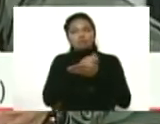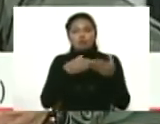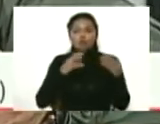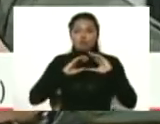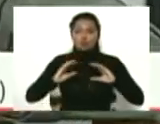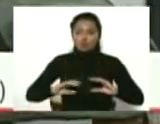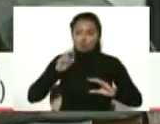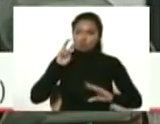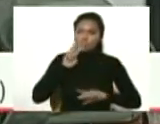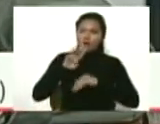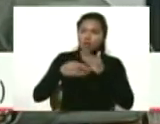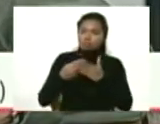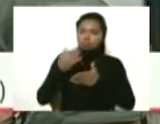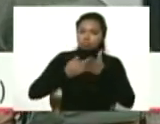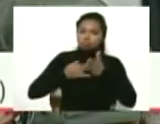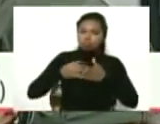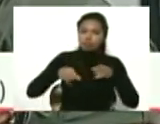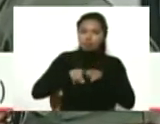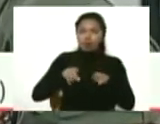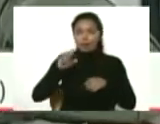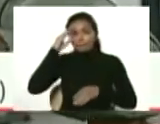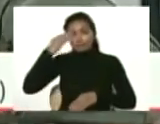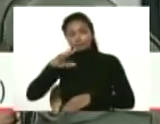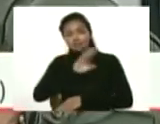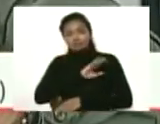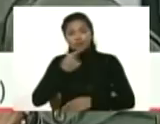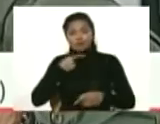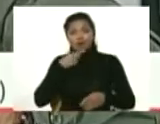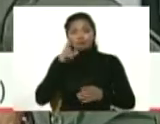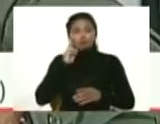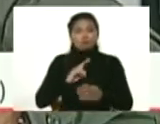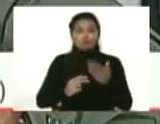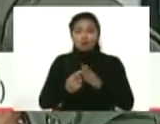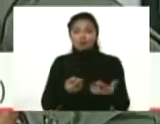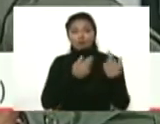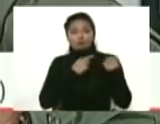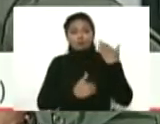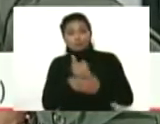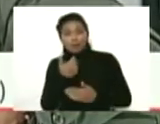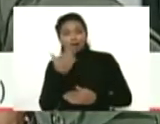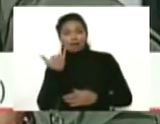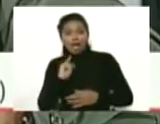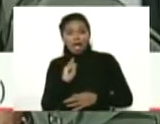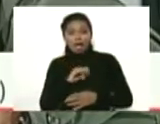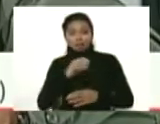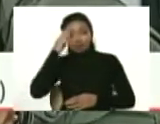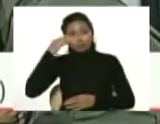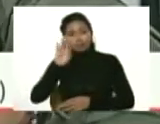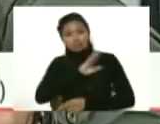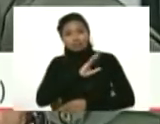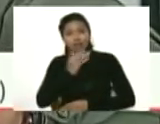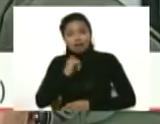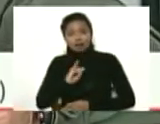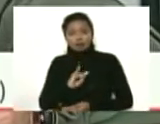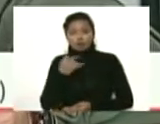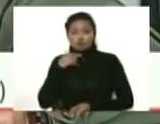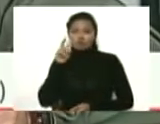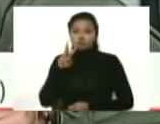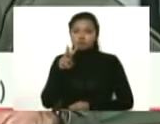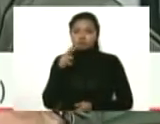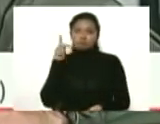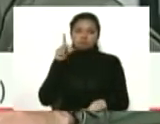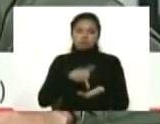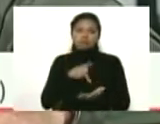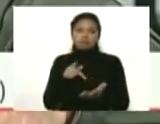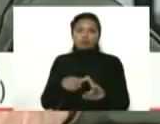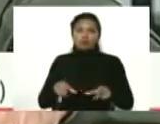una figura que se adscribe precisamente a la milicia bolivariana, una tarea más que hace la milicia bolivariana. Bueno, hoy hice acto de